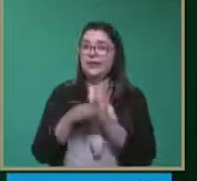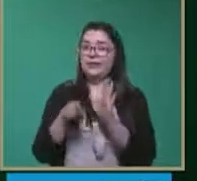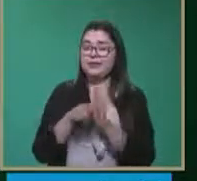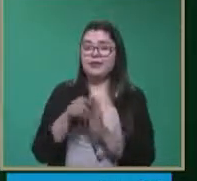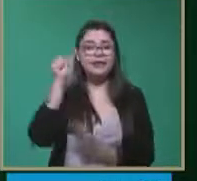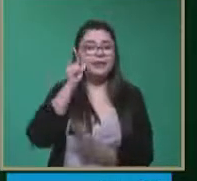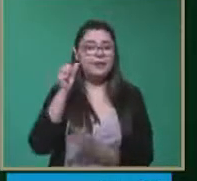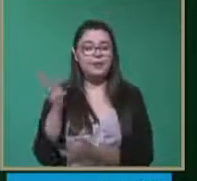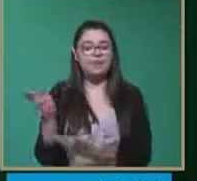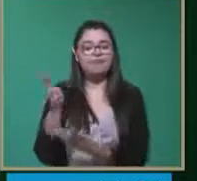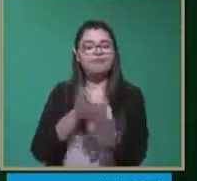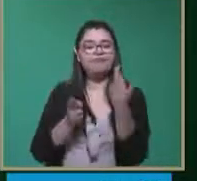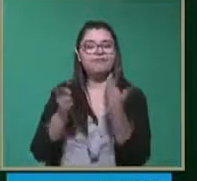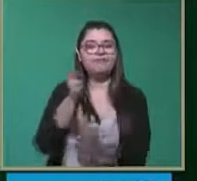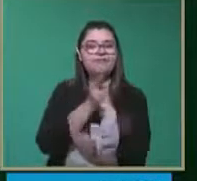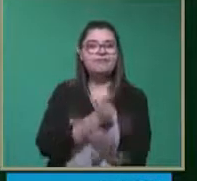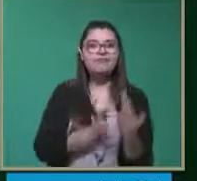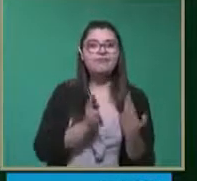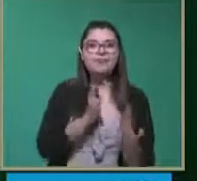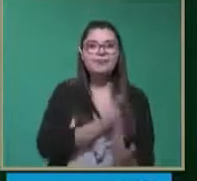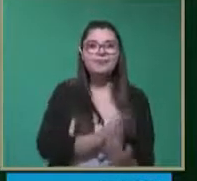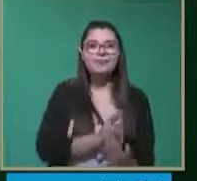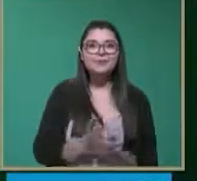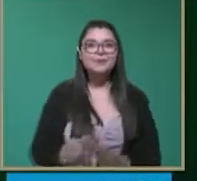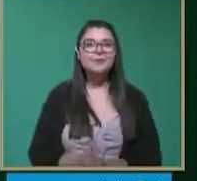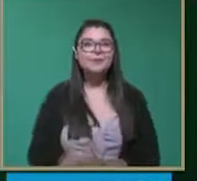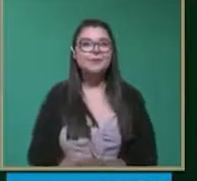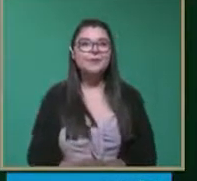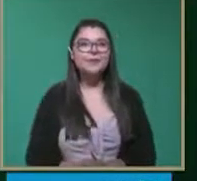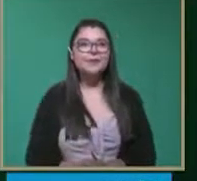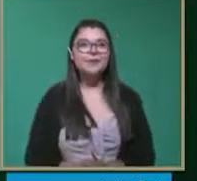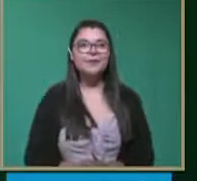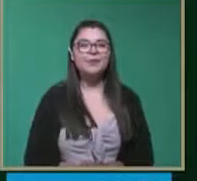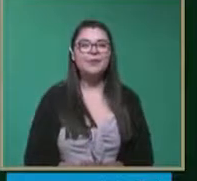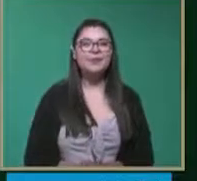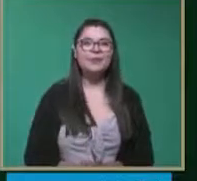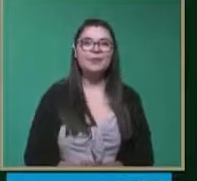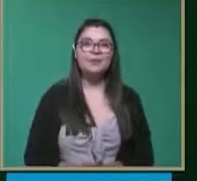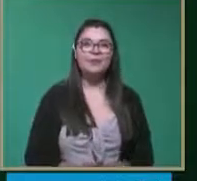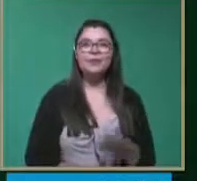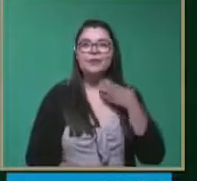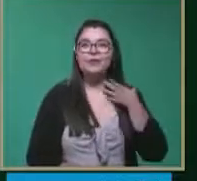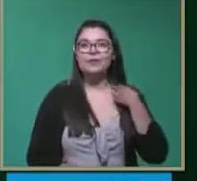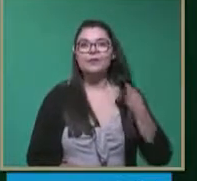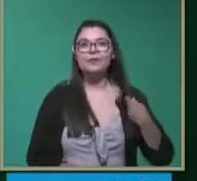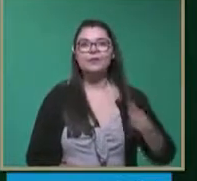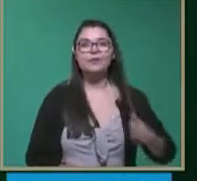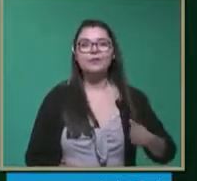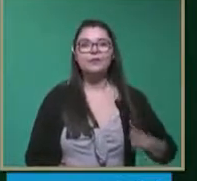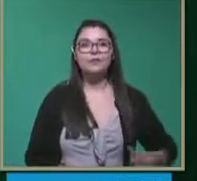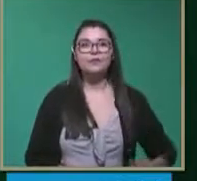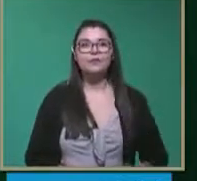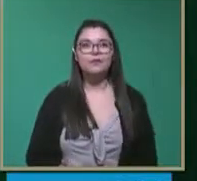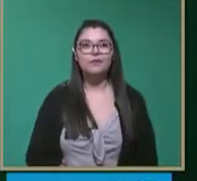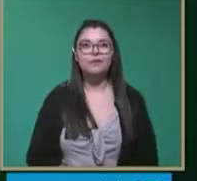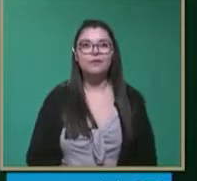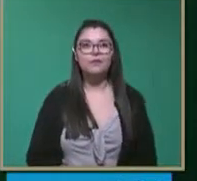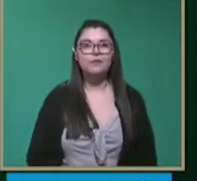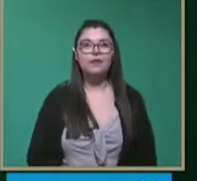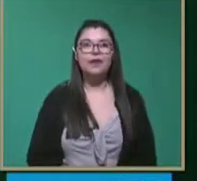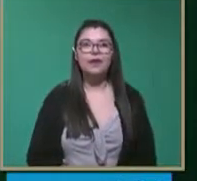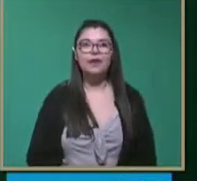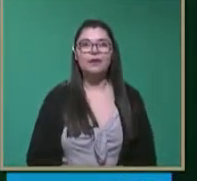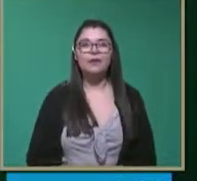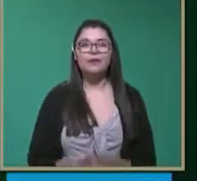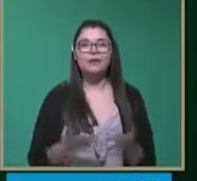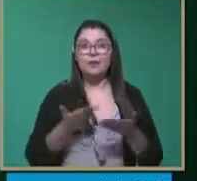Las restas se relacionan en la recta a manera que nos vamos a regresar o vamos a ir de manera ascendente. En la